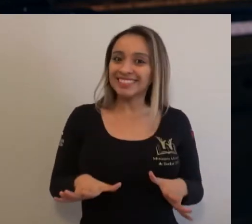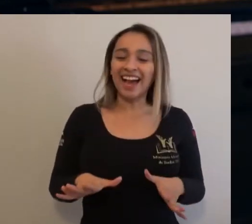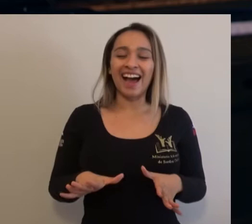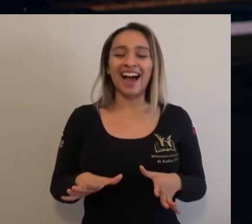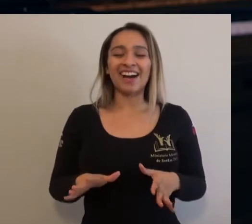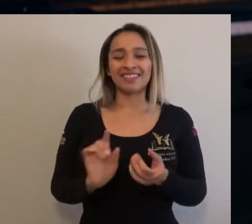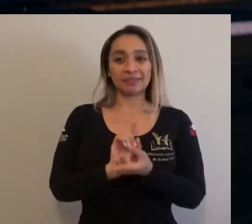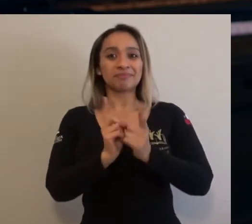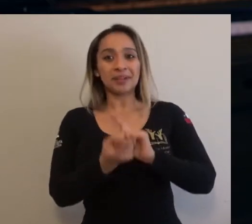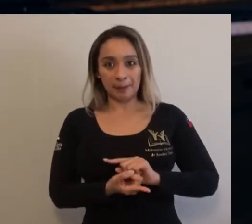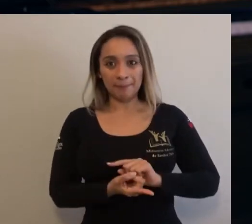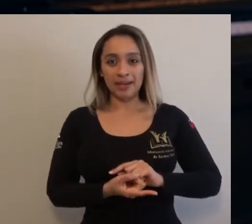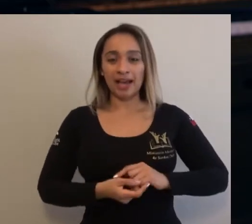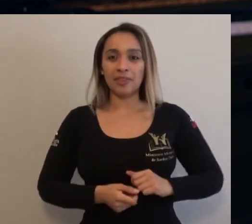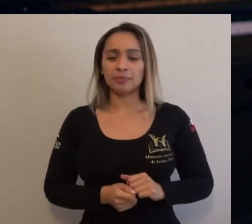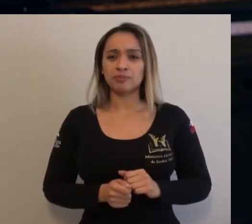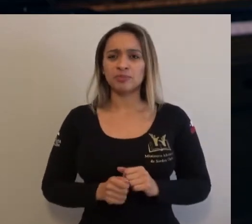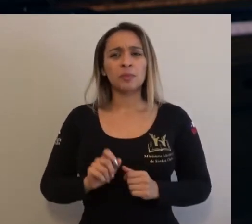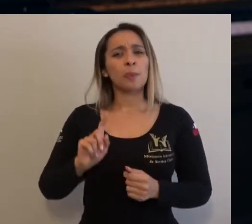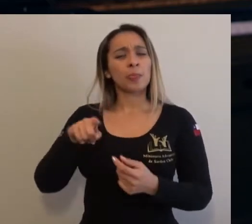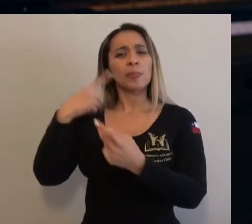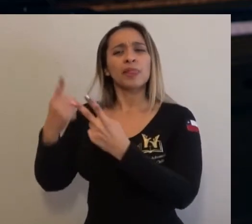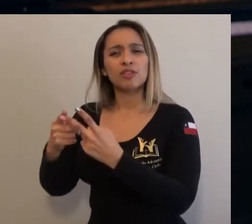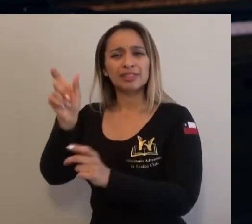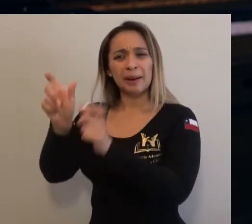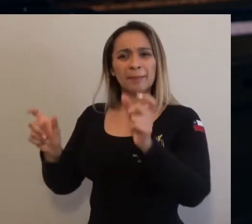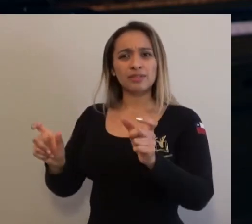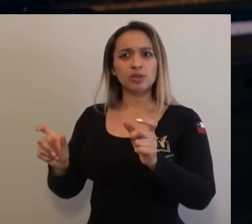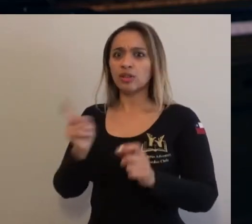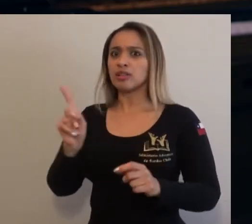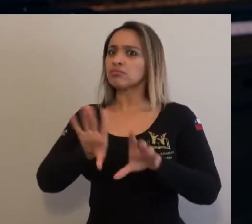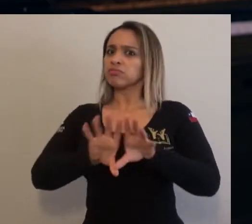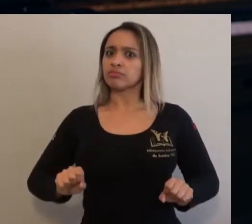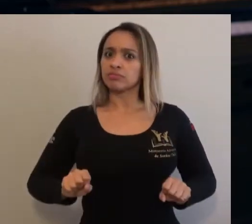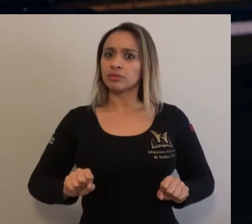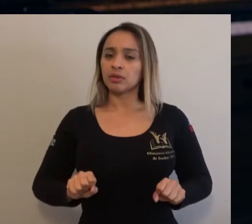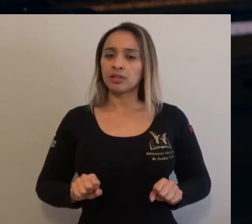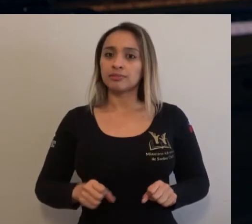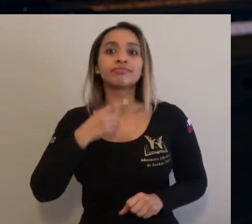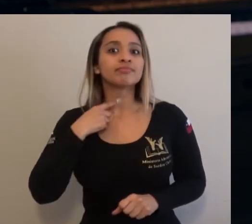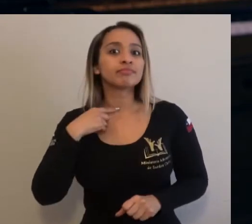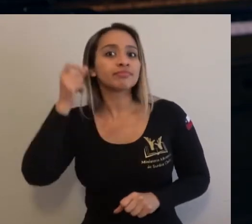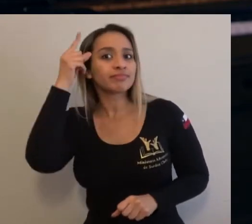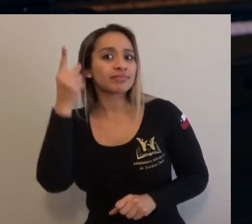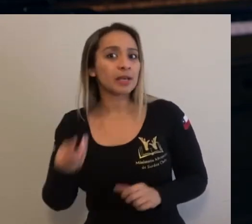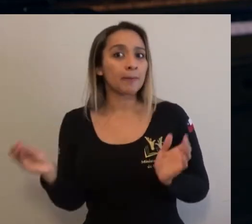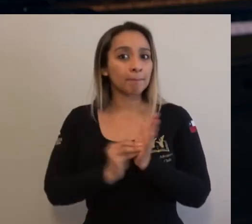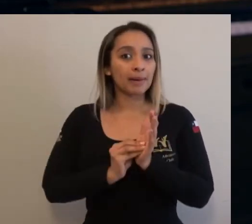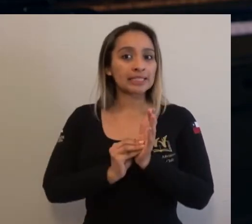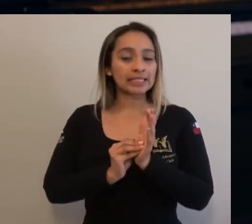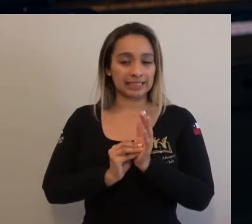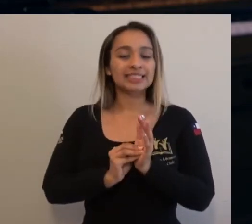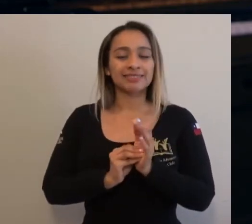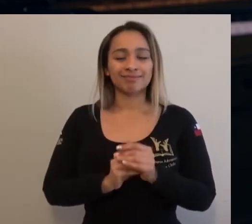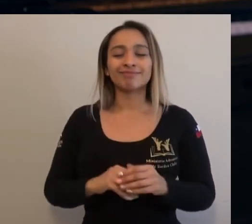que ella había experimentado, otras personas no se sentían de acuerdo. ¿Quieren saber qué más ocurre con